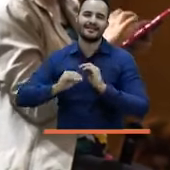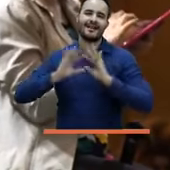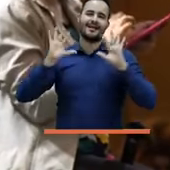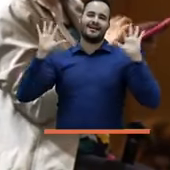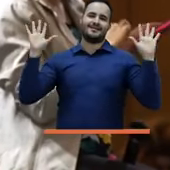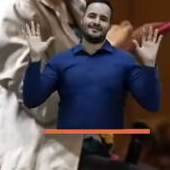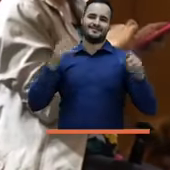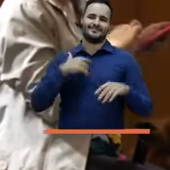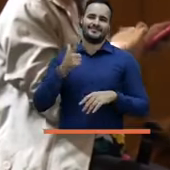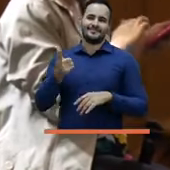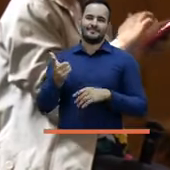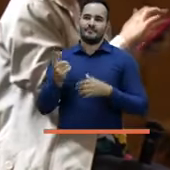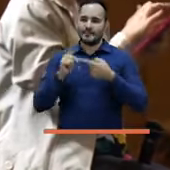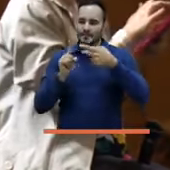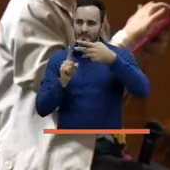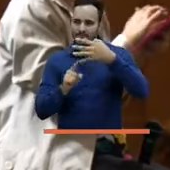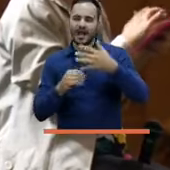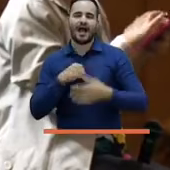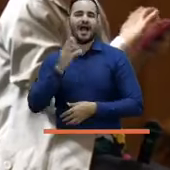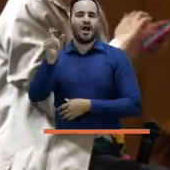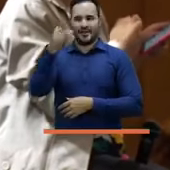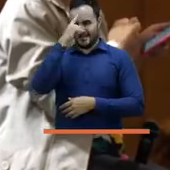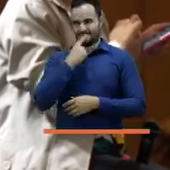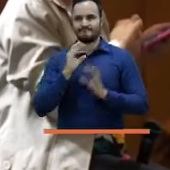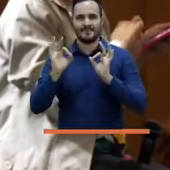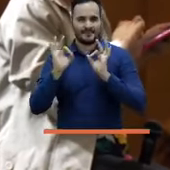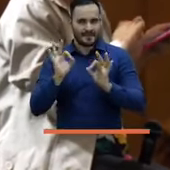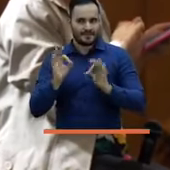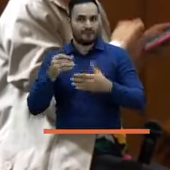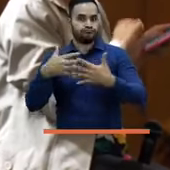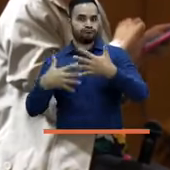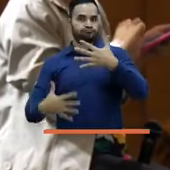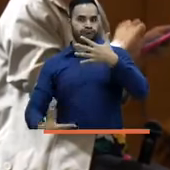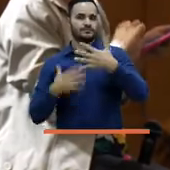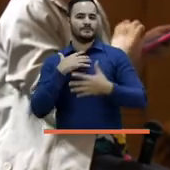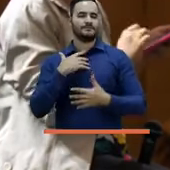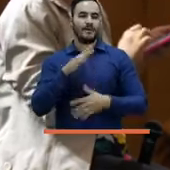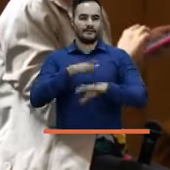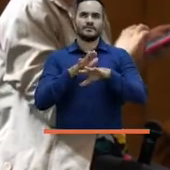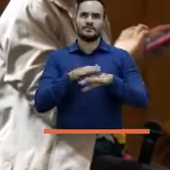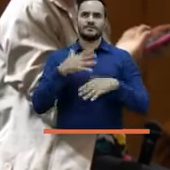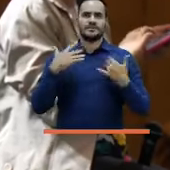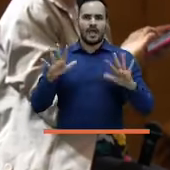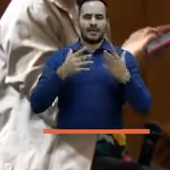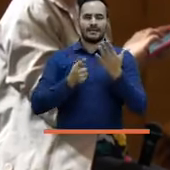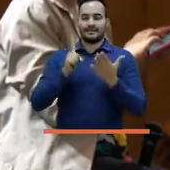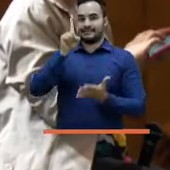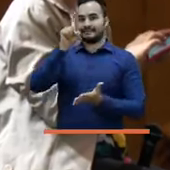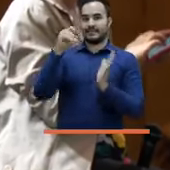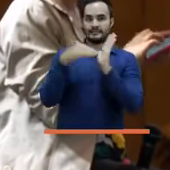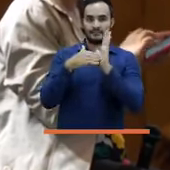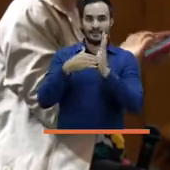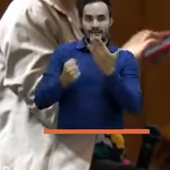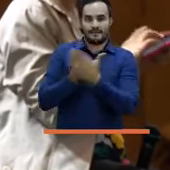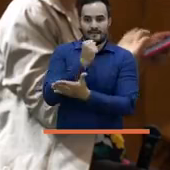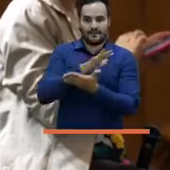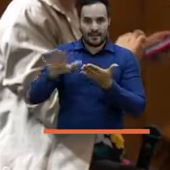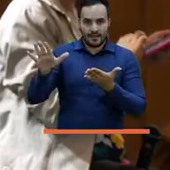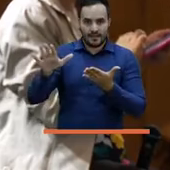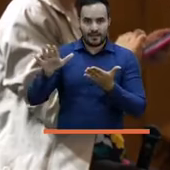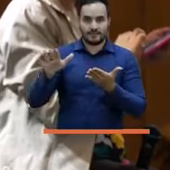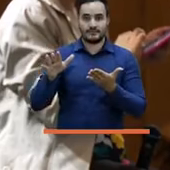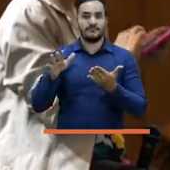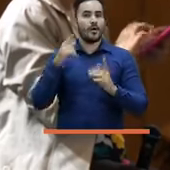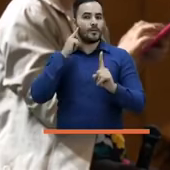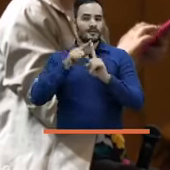considerable de vacantes y hoy nosotros podemos decir tenemos cerca de seis mil becas para entregar a personas que quieran hoy